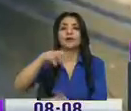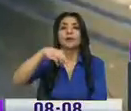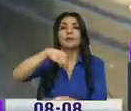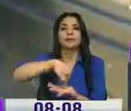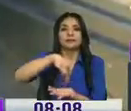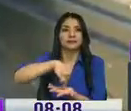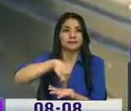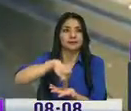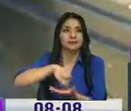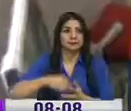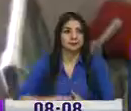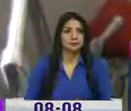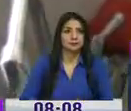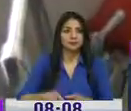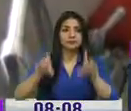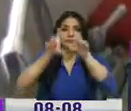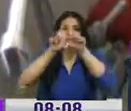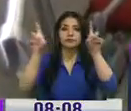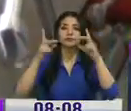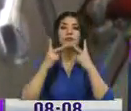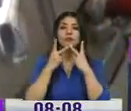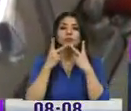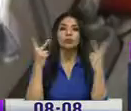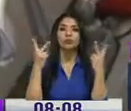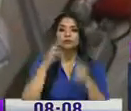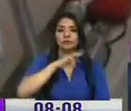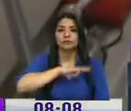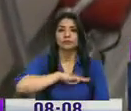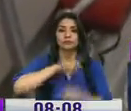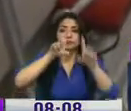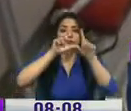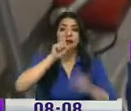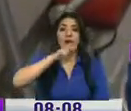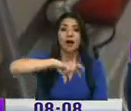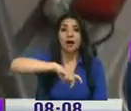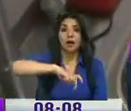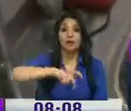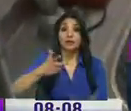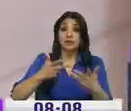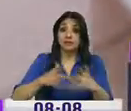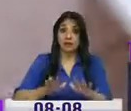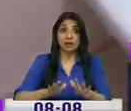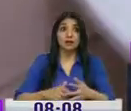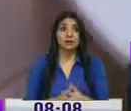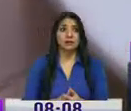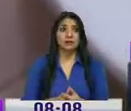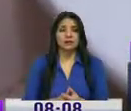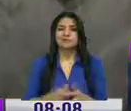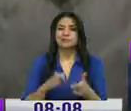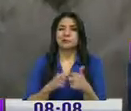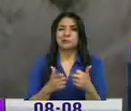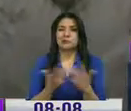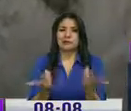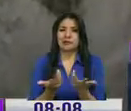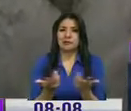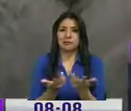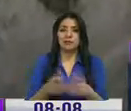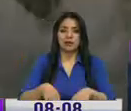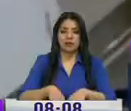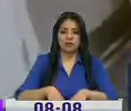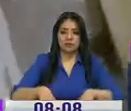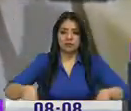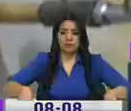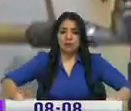a decir de la empresa pública metropolitana de agua potable y saneamiento de quito el percance se produjo en la línea de